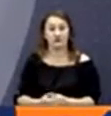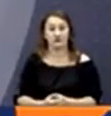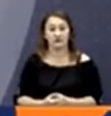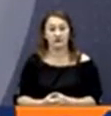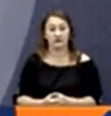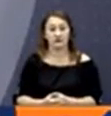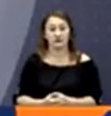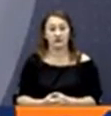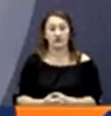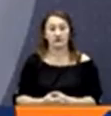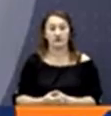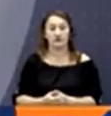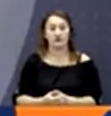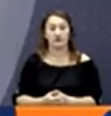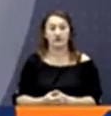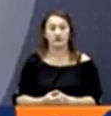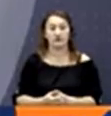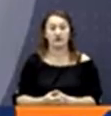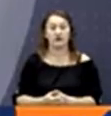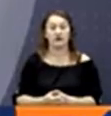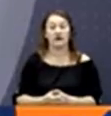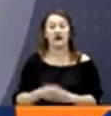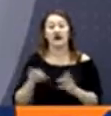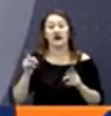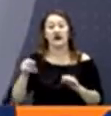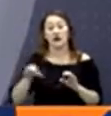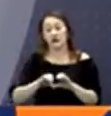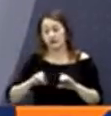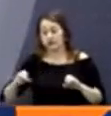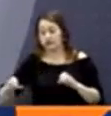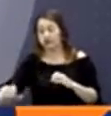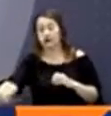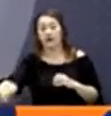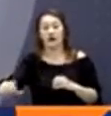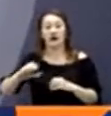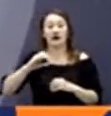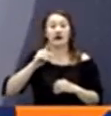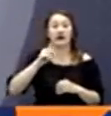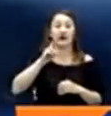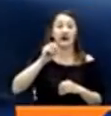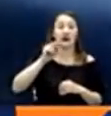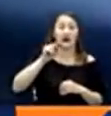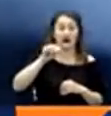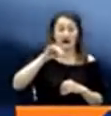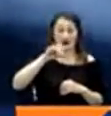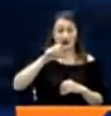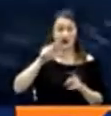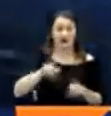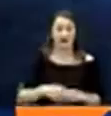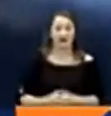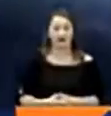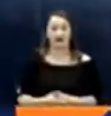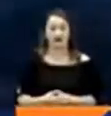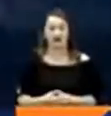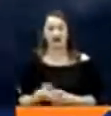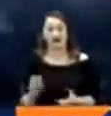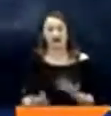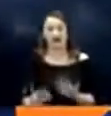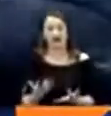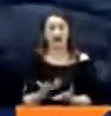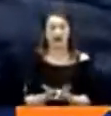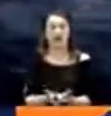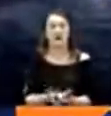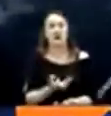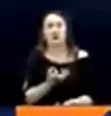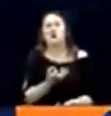Los llamados canales de drenaje y canales de alivio están totalmente secos. Los pastos comenzaron a secarse